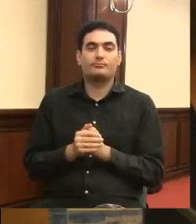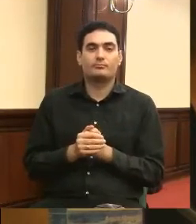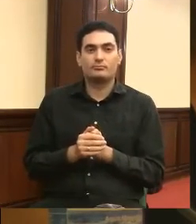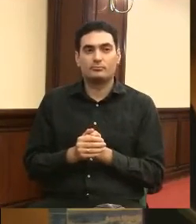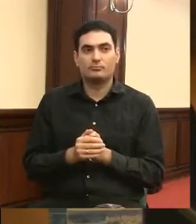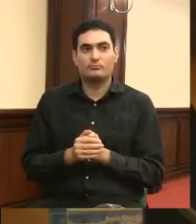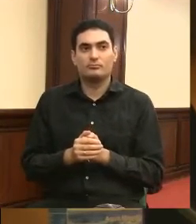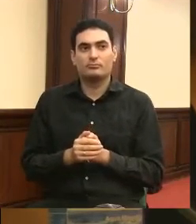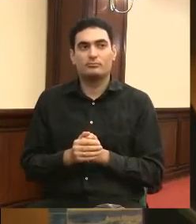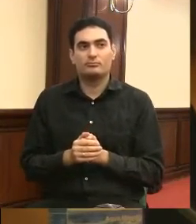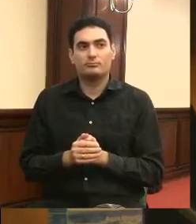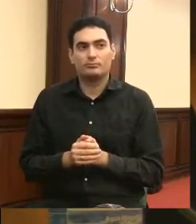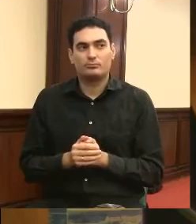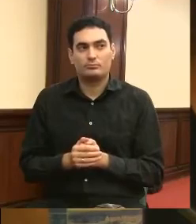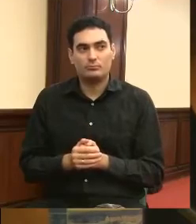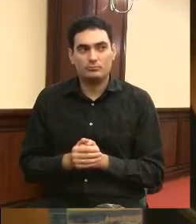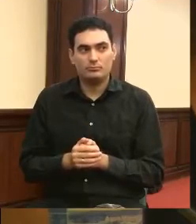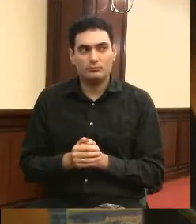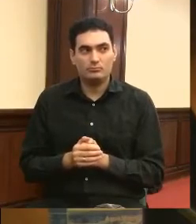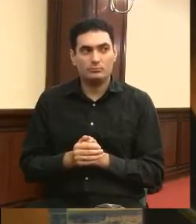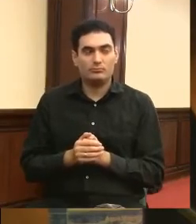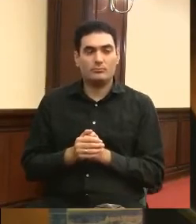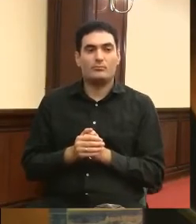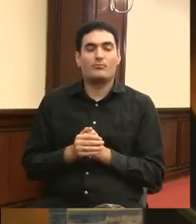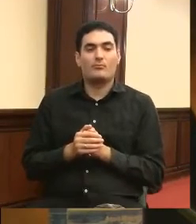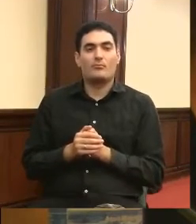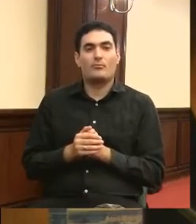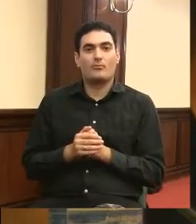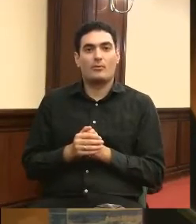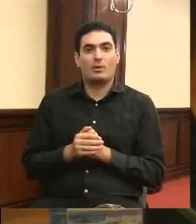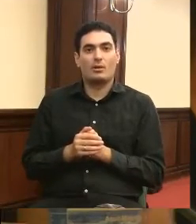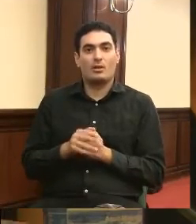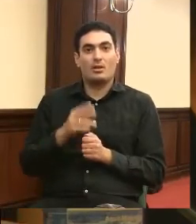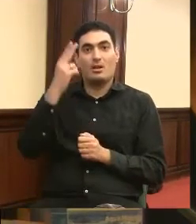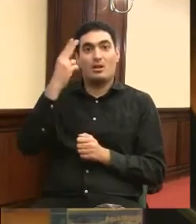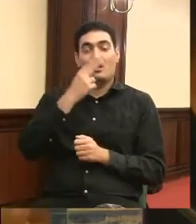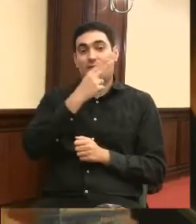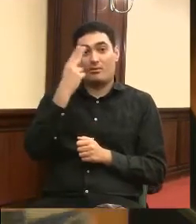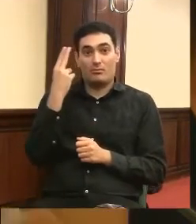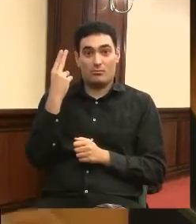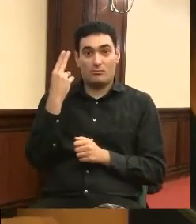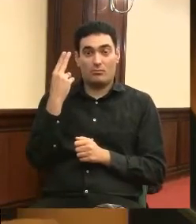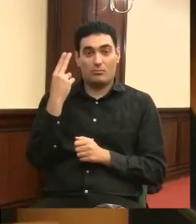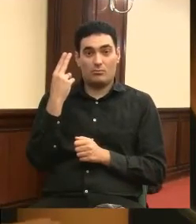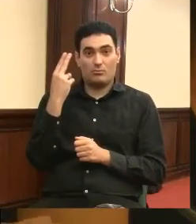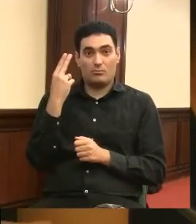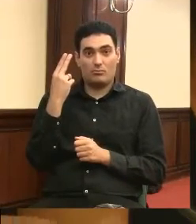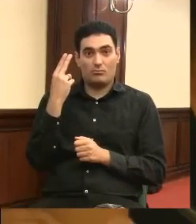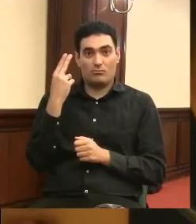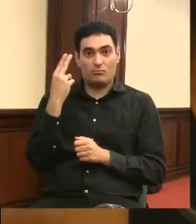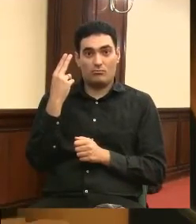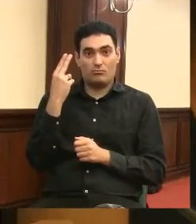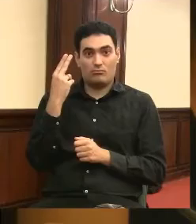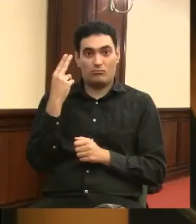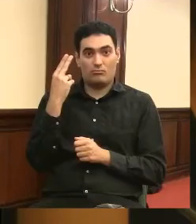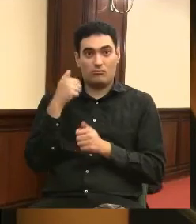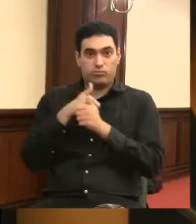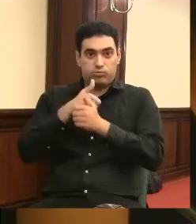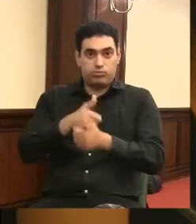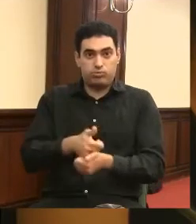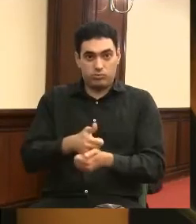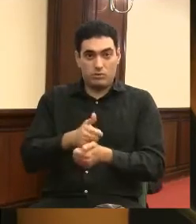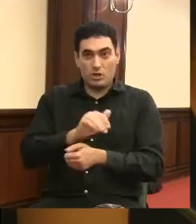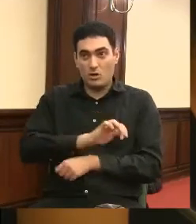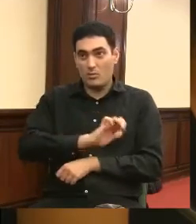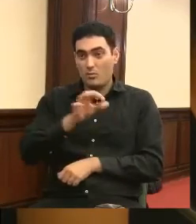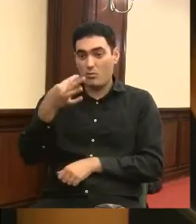donde se produce la abolición de la Inquisición, porque cabe recordar que fue en nuestro país el